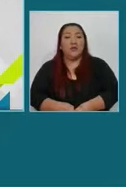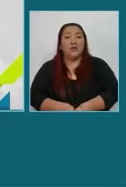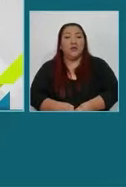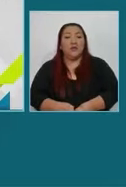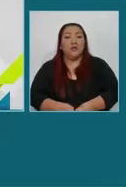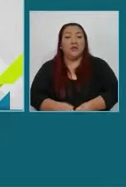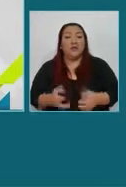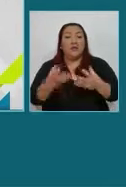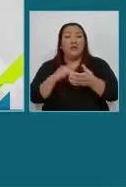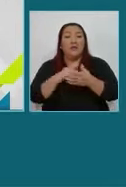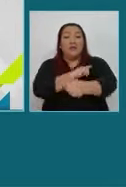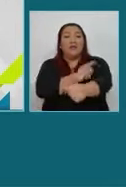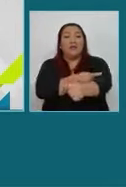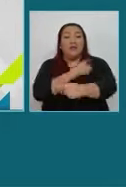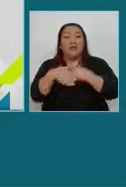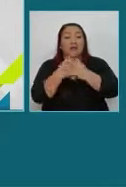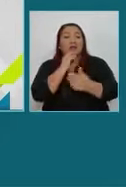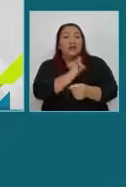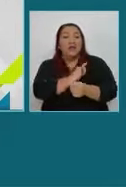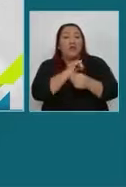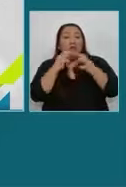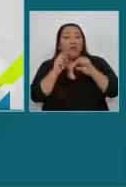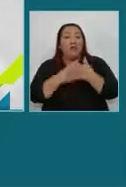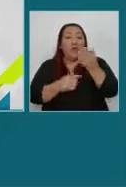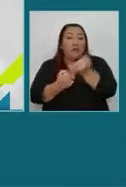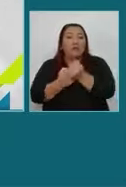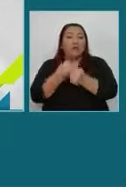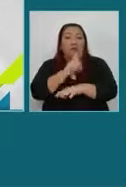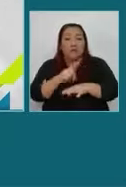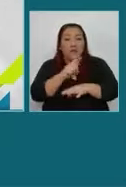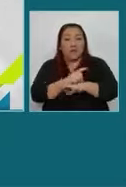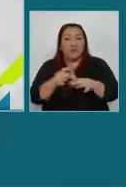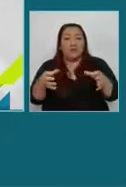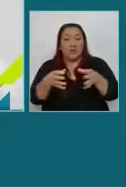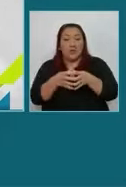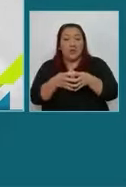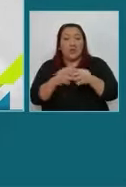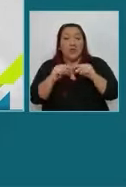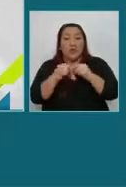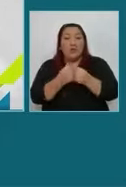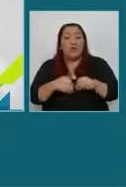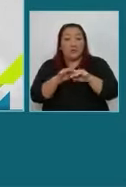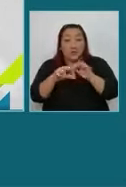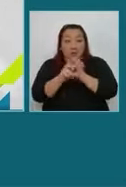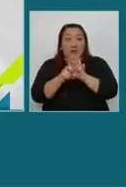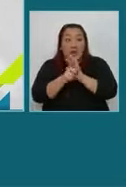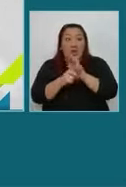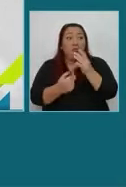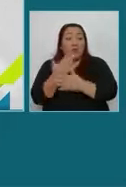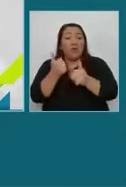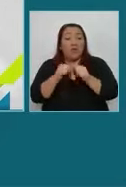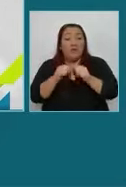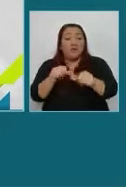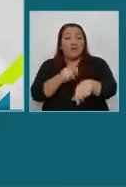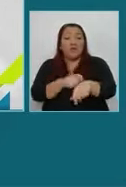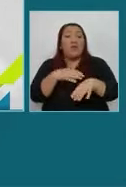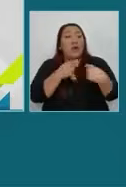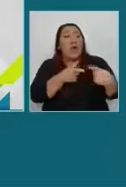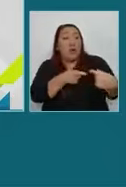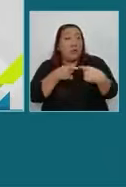las instituciones del sector público forestal para contribuir con un desarrollo de un sector forestal legal, moderno, sostenible y